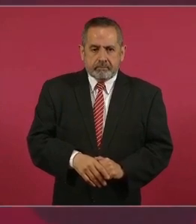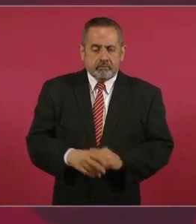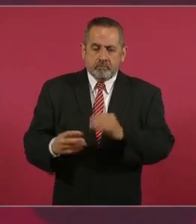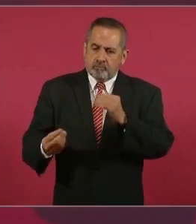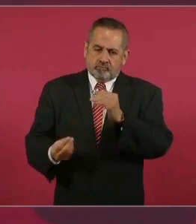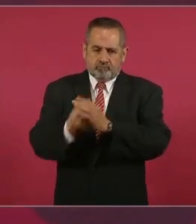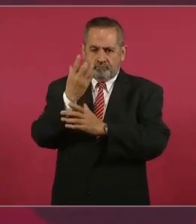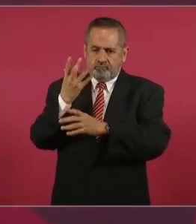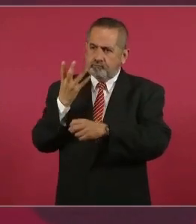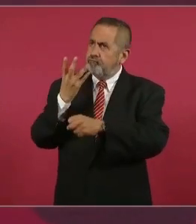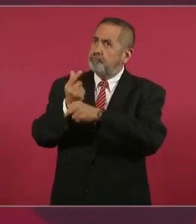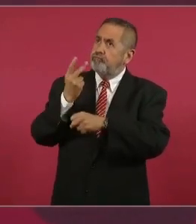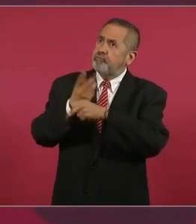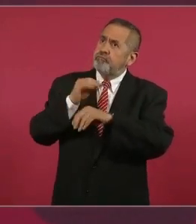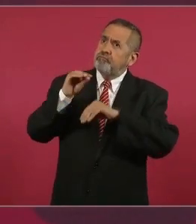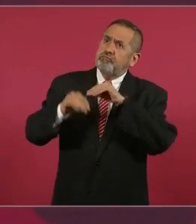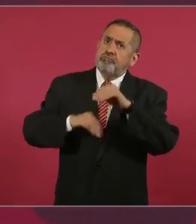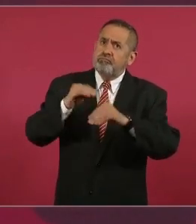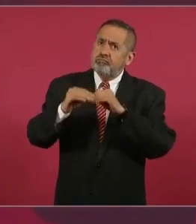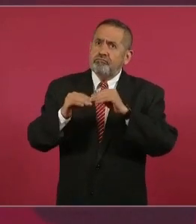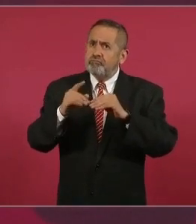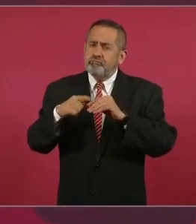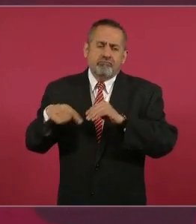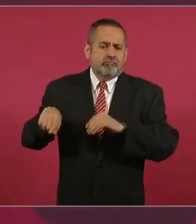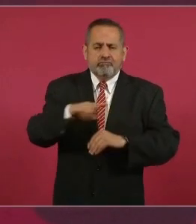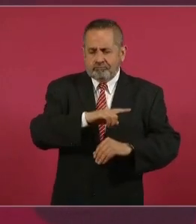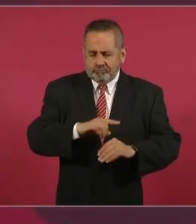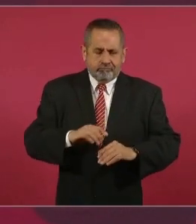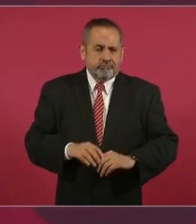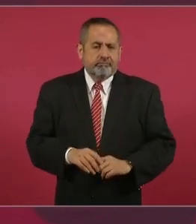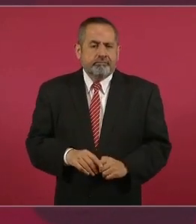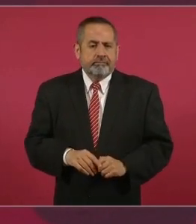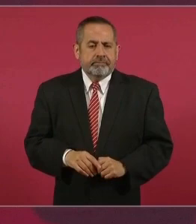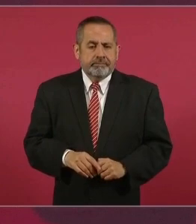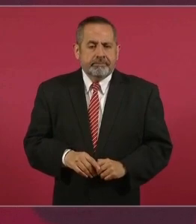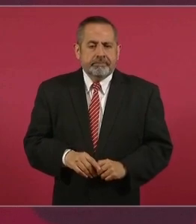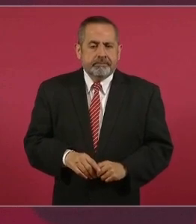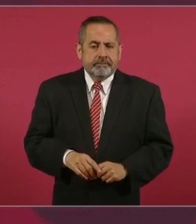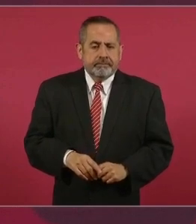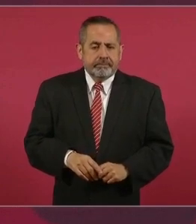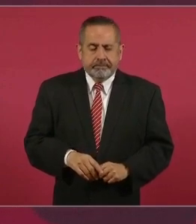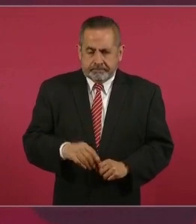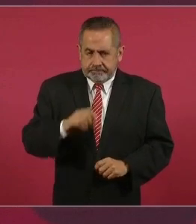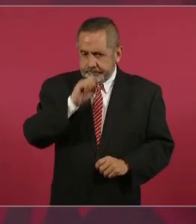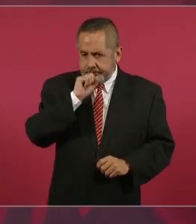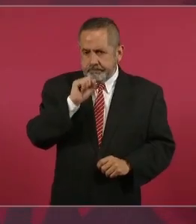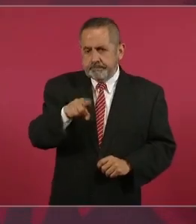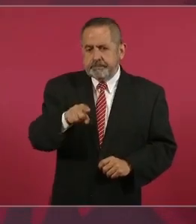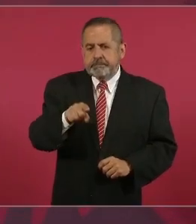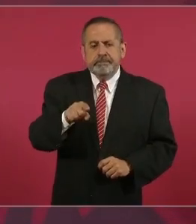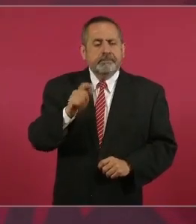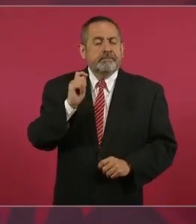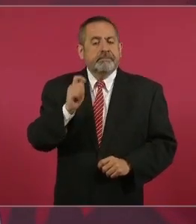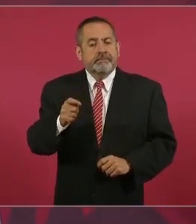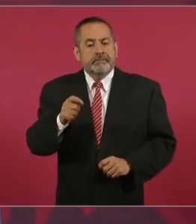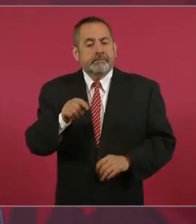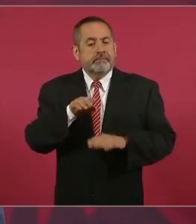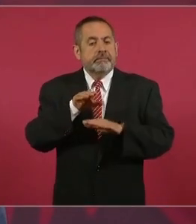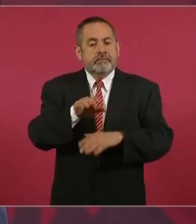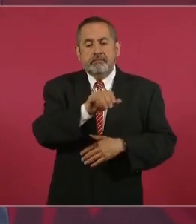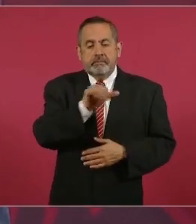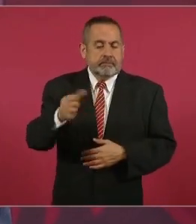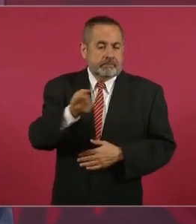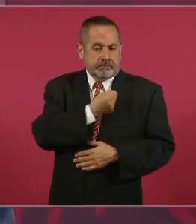Nuevas instalaciones, lo mismo en todo lo que tiene que ver con salud.